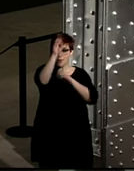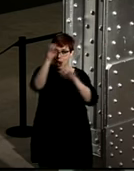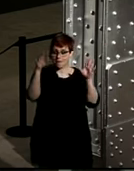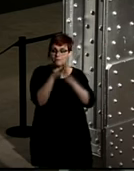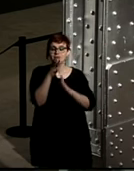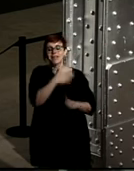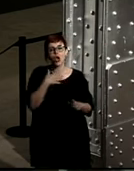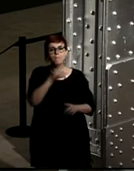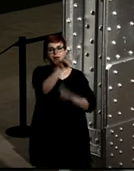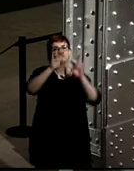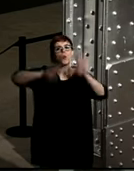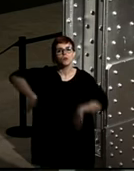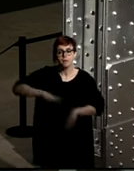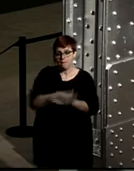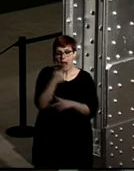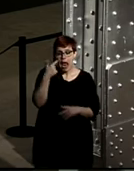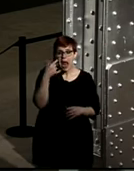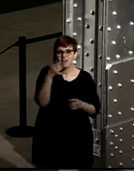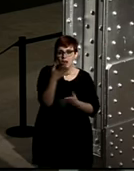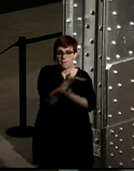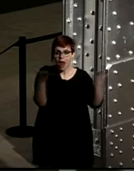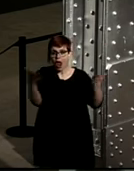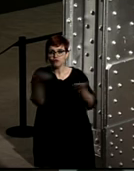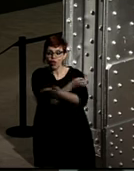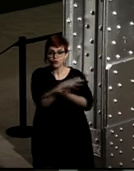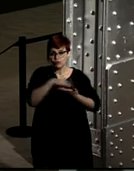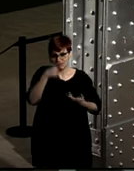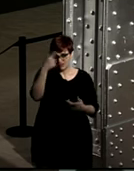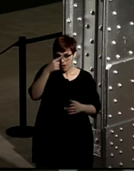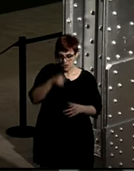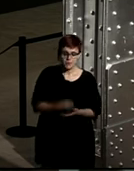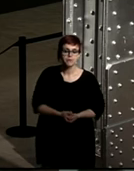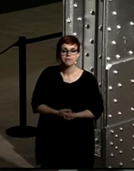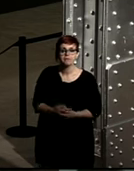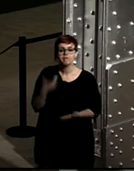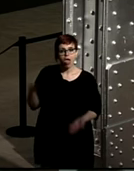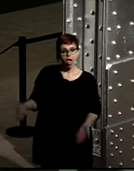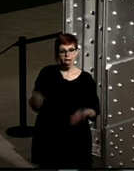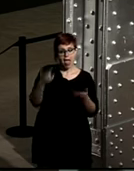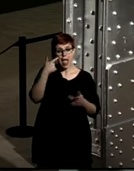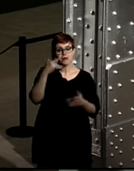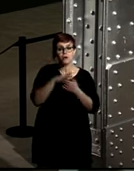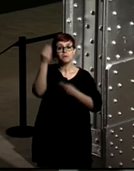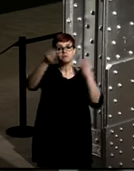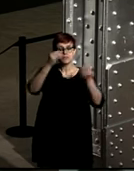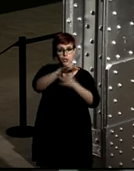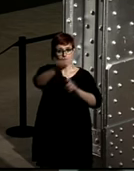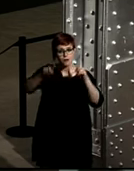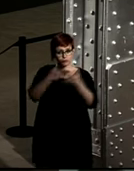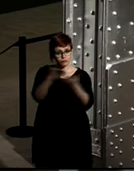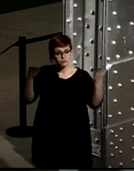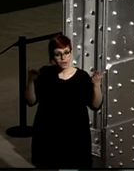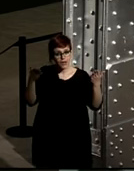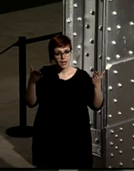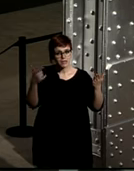pregunta para alguno en concreto, para todos. Ya sabéis cómo funciona esto. Adelante. Yo creo que la pregunta que has